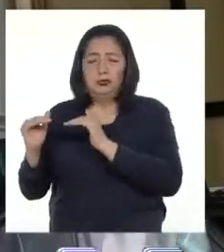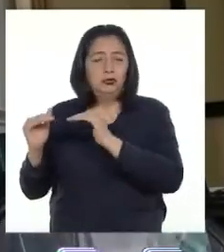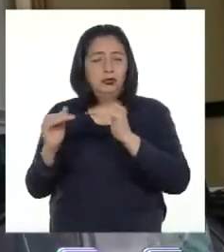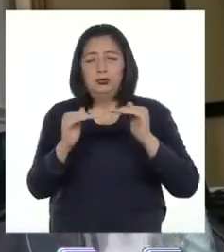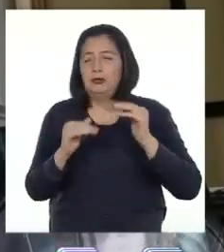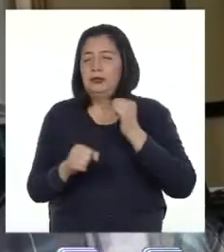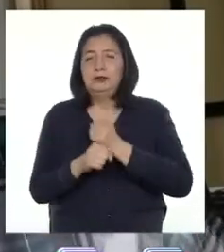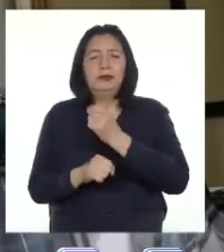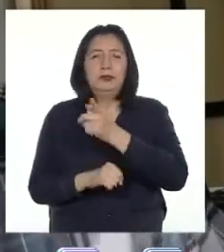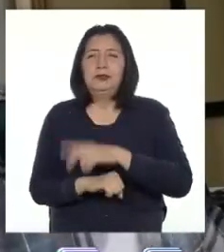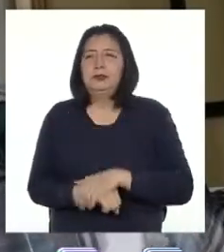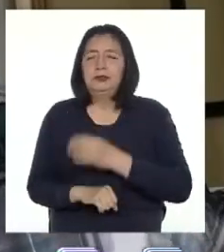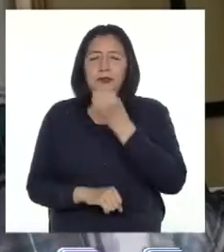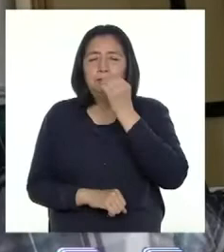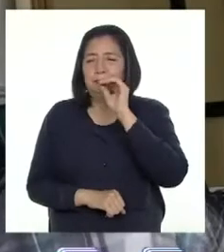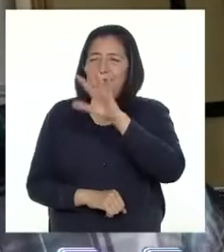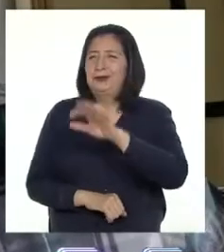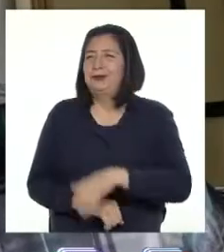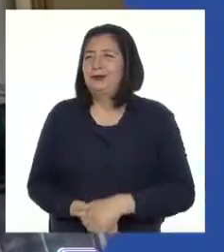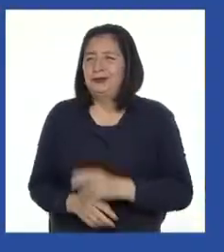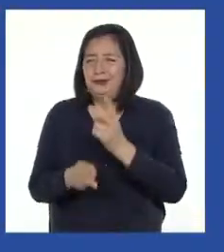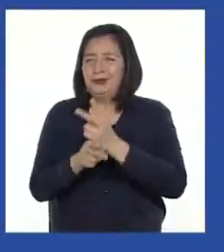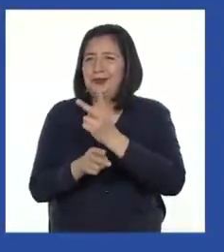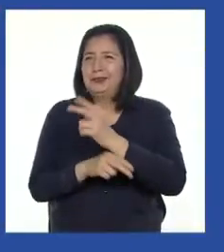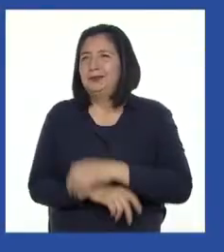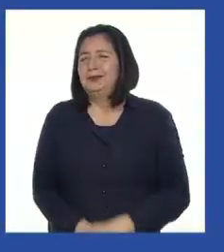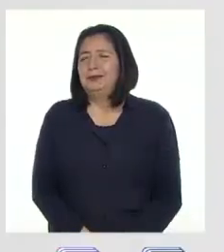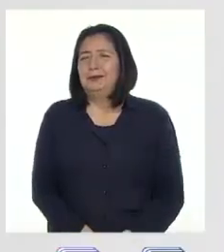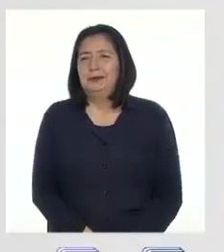por igual. Les mando un beso grande, cuídense mucho.